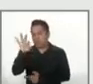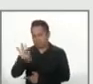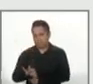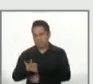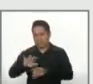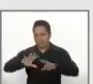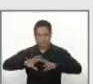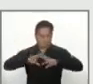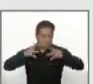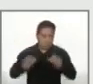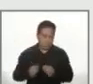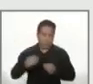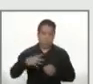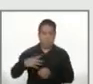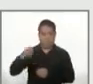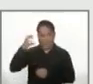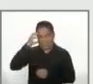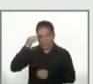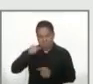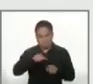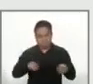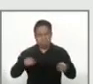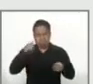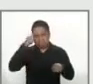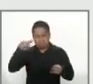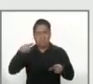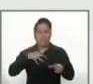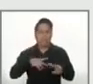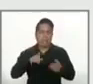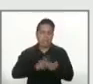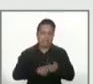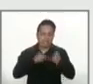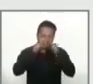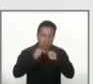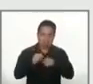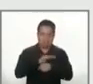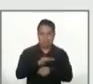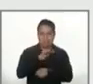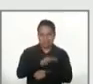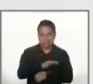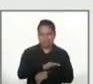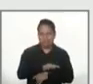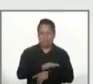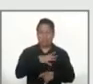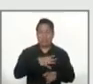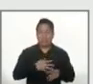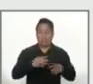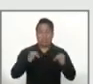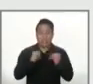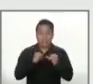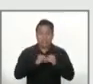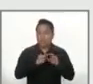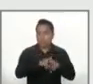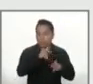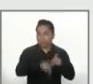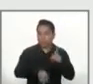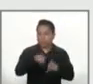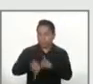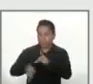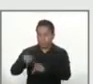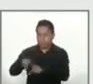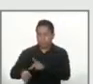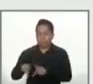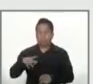44.4% del total de camas destinadas para la atención de pacientes COVID, distribuidas por institución de la siguiente